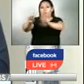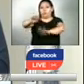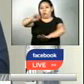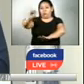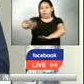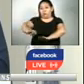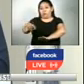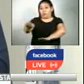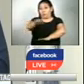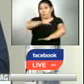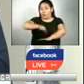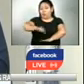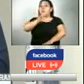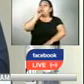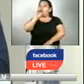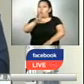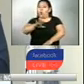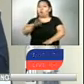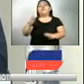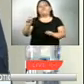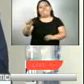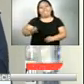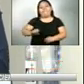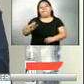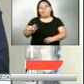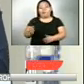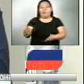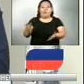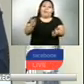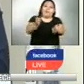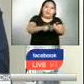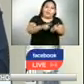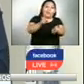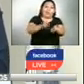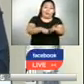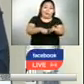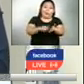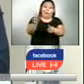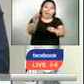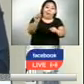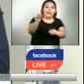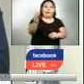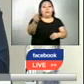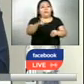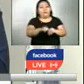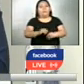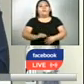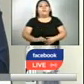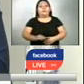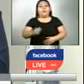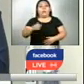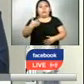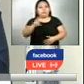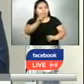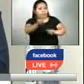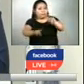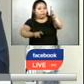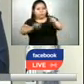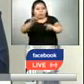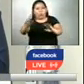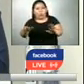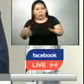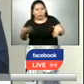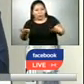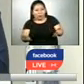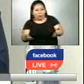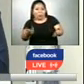población salvadoreña señaló que había tenido que incurrir a nuevo endeudamiento. Le consultamos la frecuencia